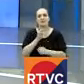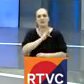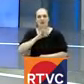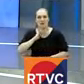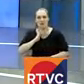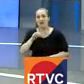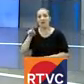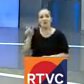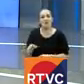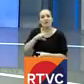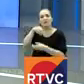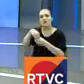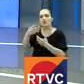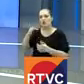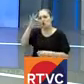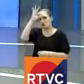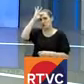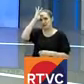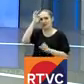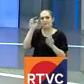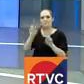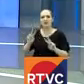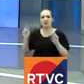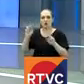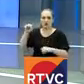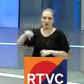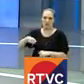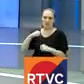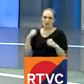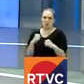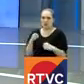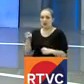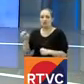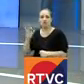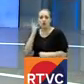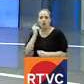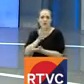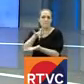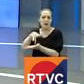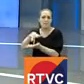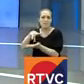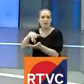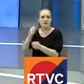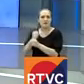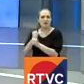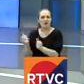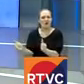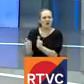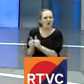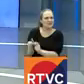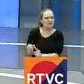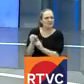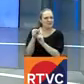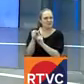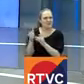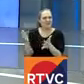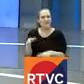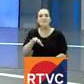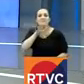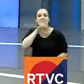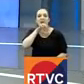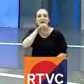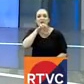aquí en Bogotá. Allá llega todos los días a atender a sus pacientes y lleva una compañía muy especial, Carolina. Un perro